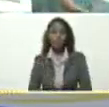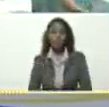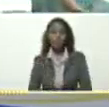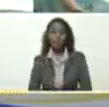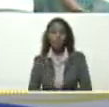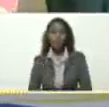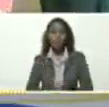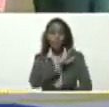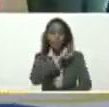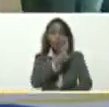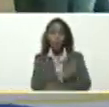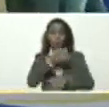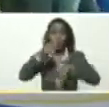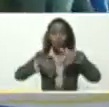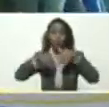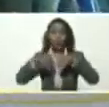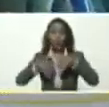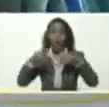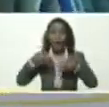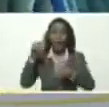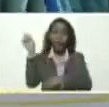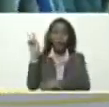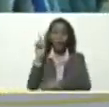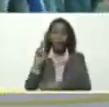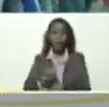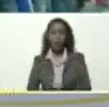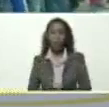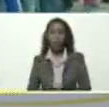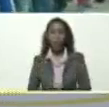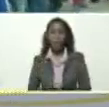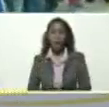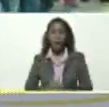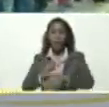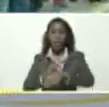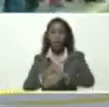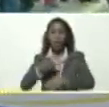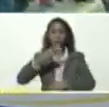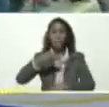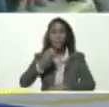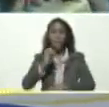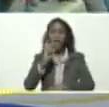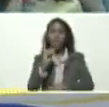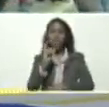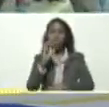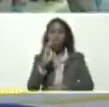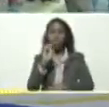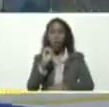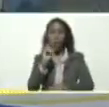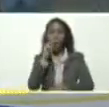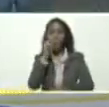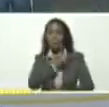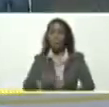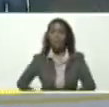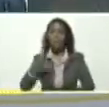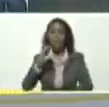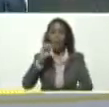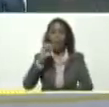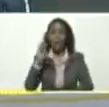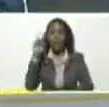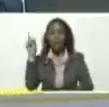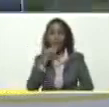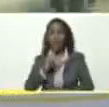del Poder Electoral de Venezuela, el doctor Pedro Calzadilla, anunció que todo está